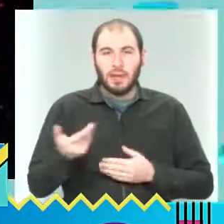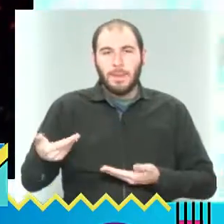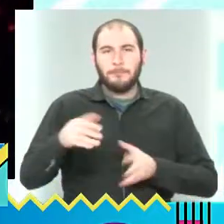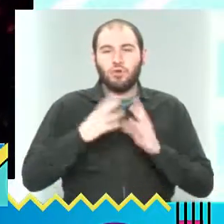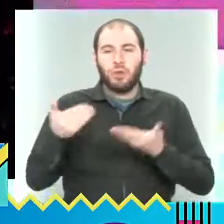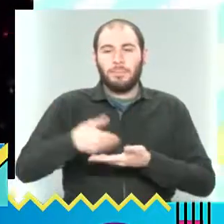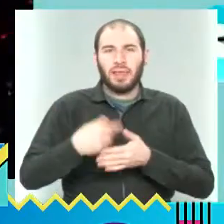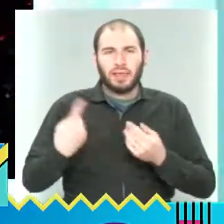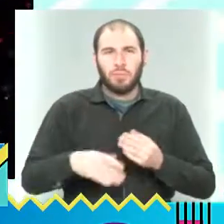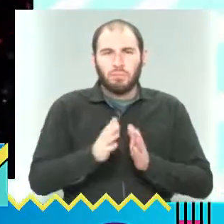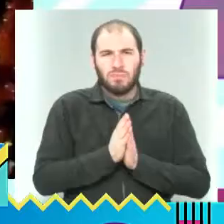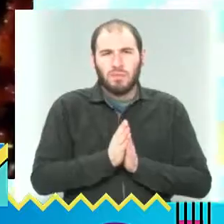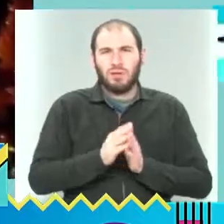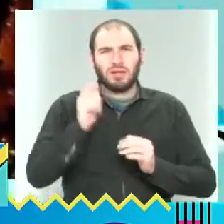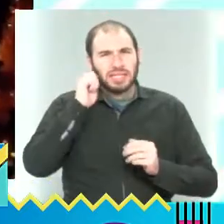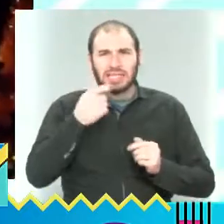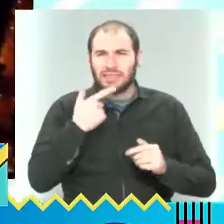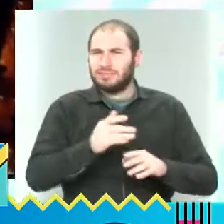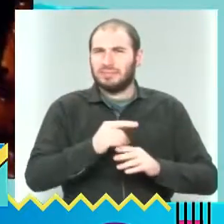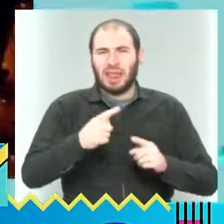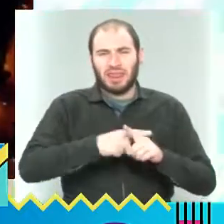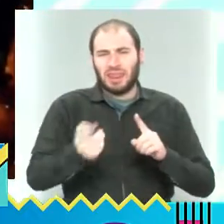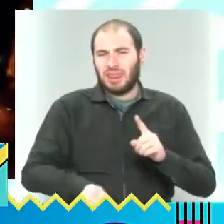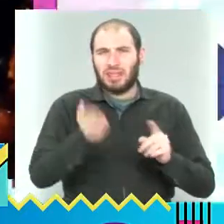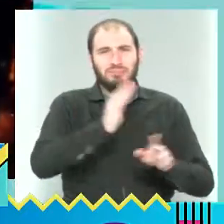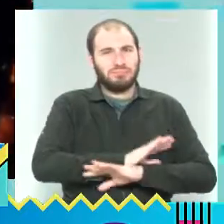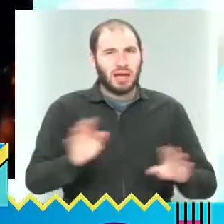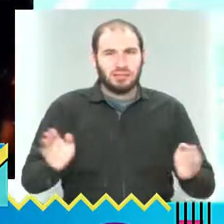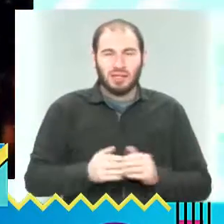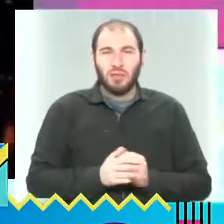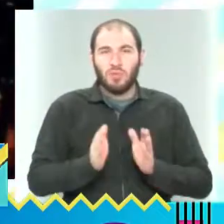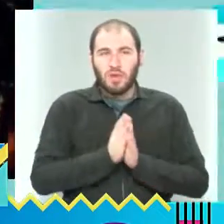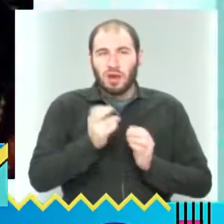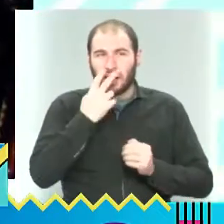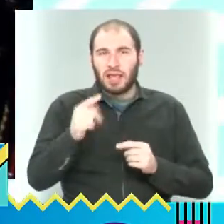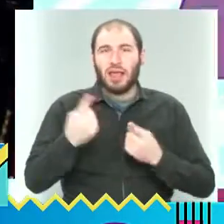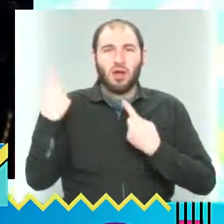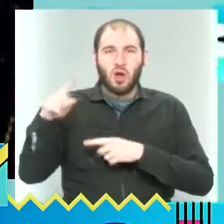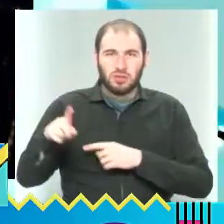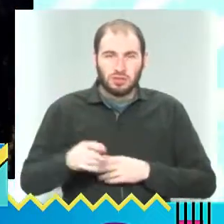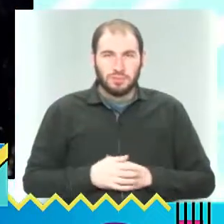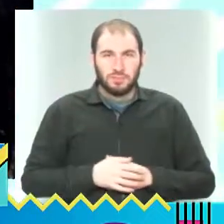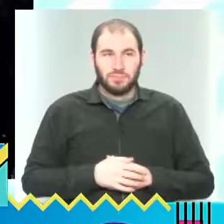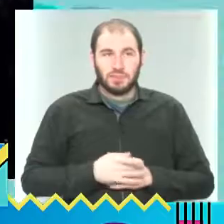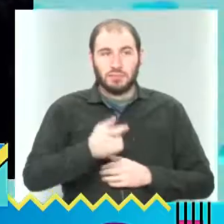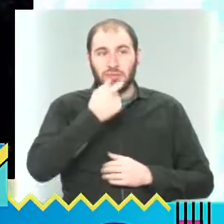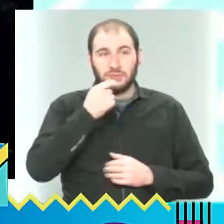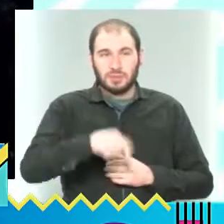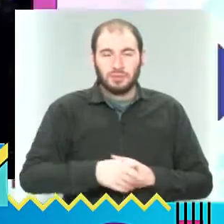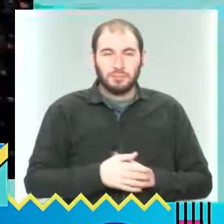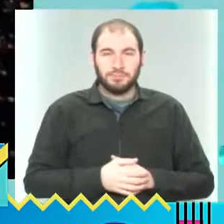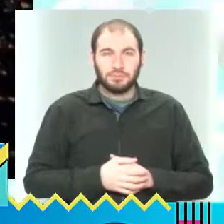el planeta? Por favor, no me llenen más de gases de tipo invernadero. Por favor, vamos a energías alternativas. Y en Mendoza